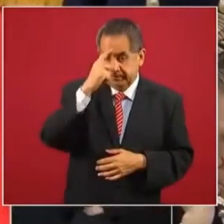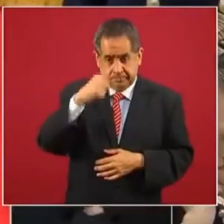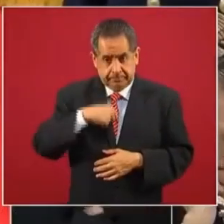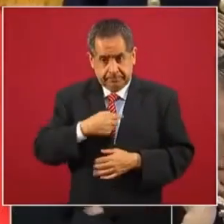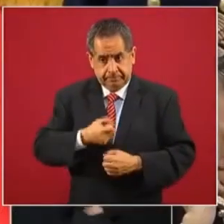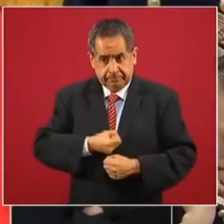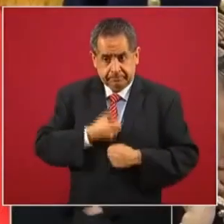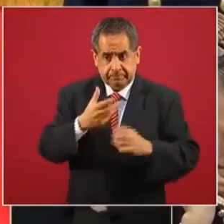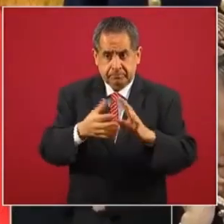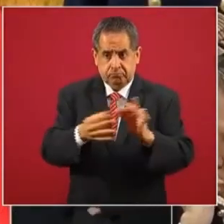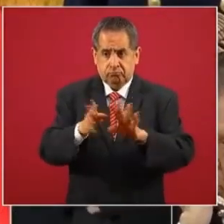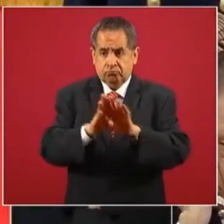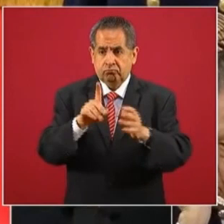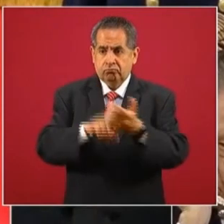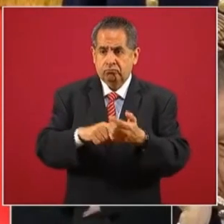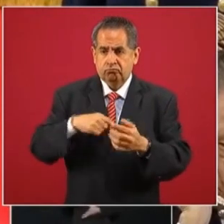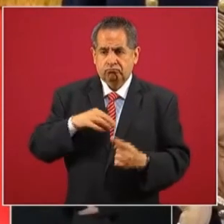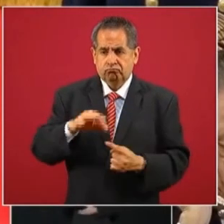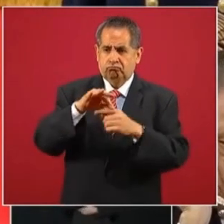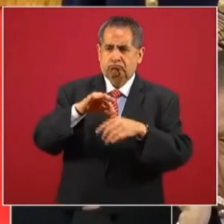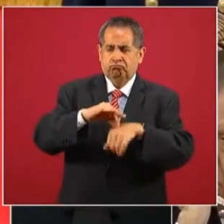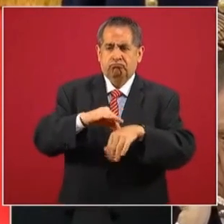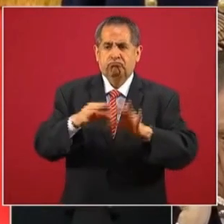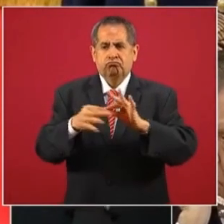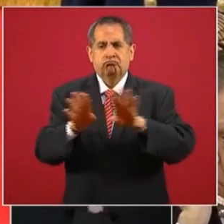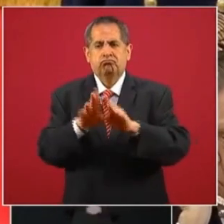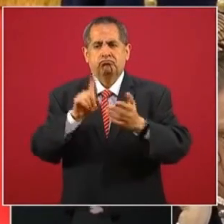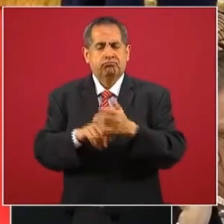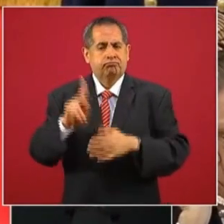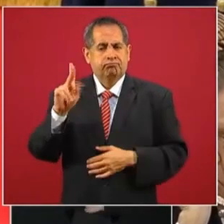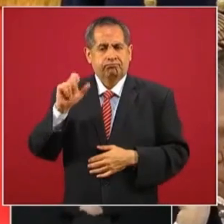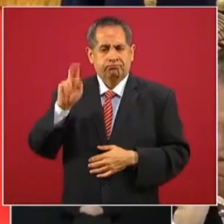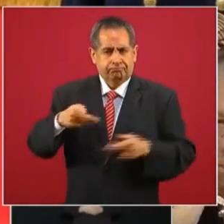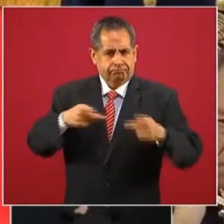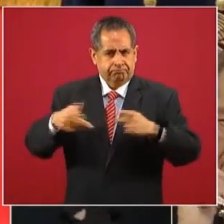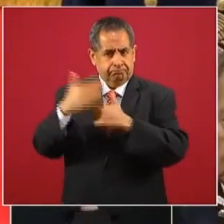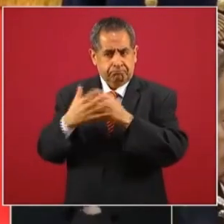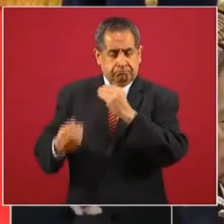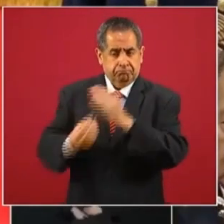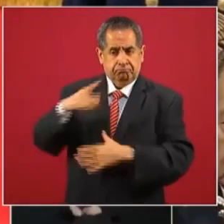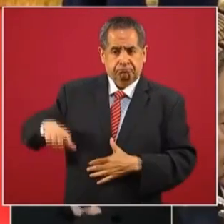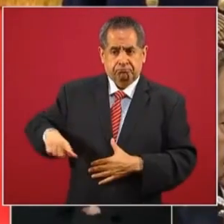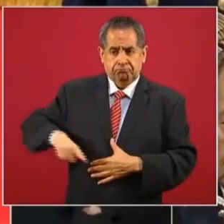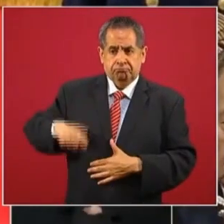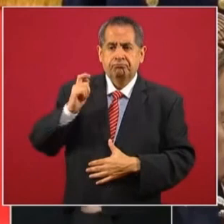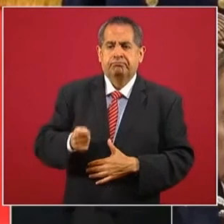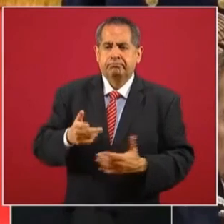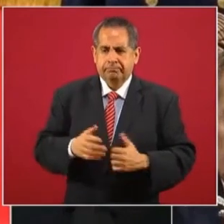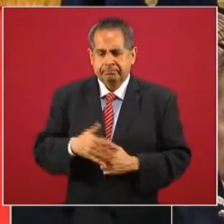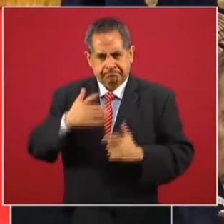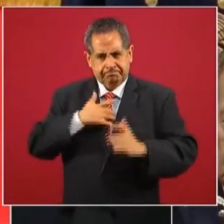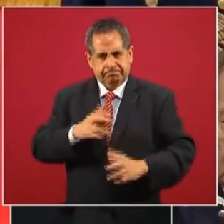exprese en una frase el plan del nuevo gobierno,